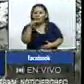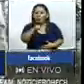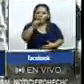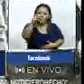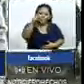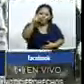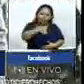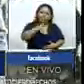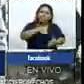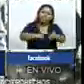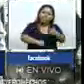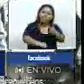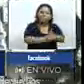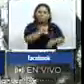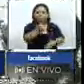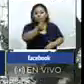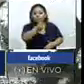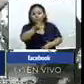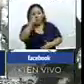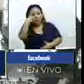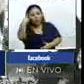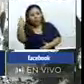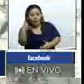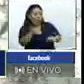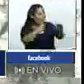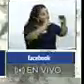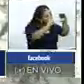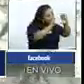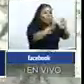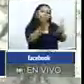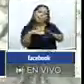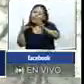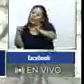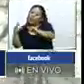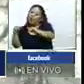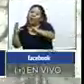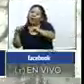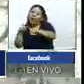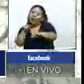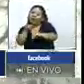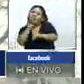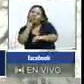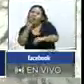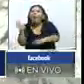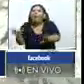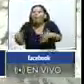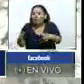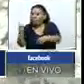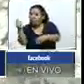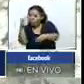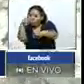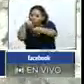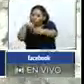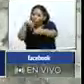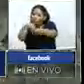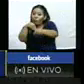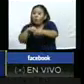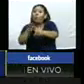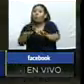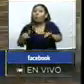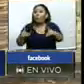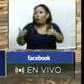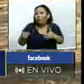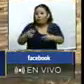lamentable noticia, recordamos que fuera de cámara, José nos contó que estaba ahorrando, porque en